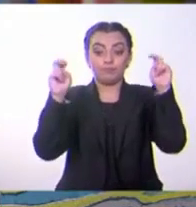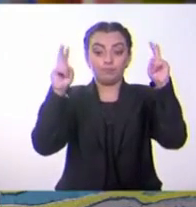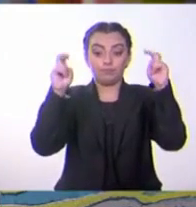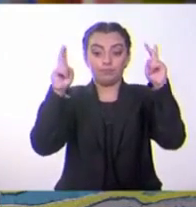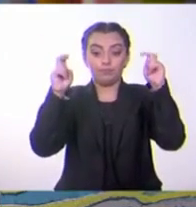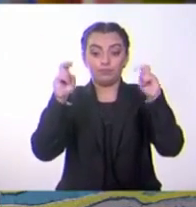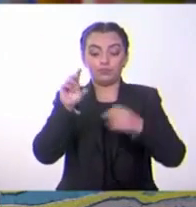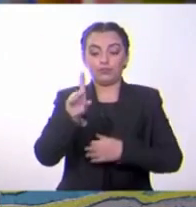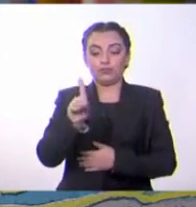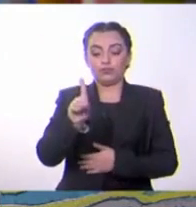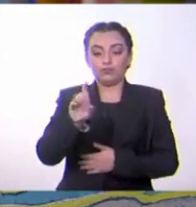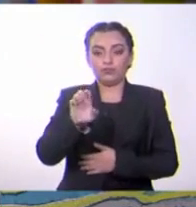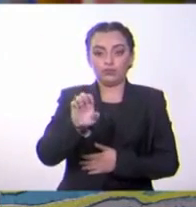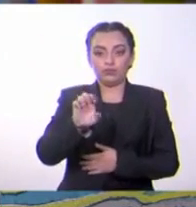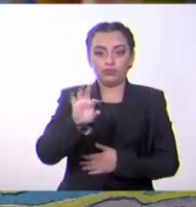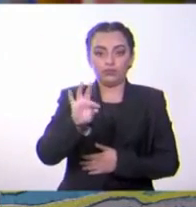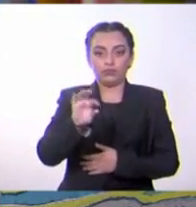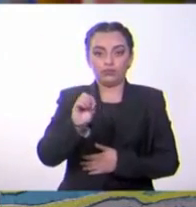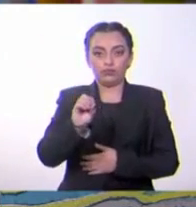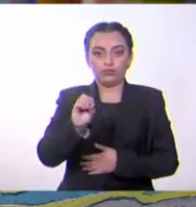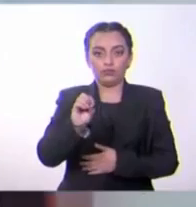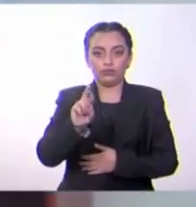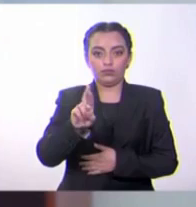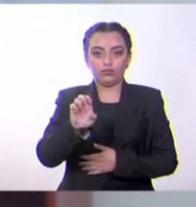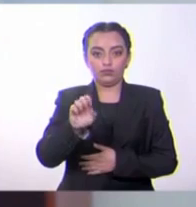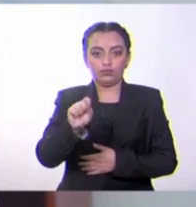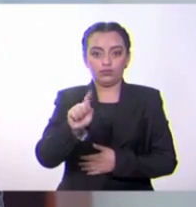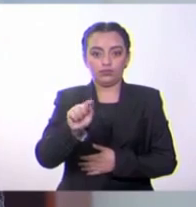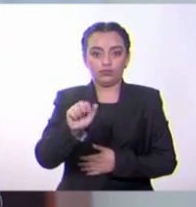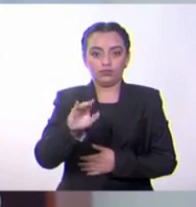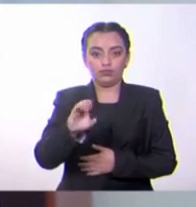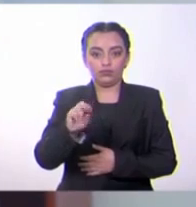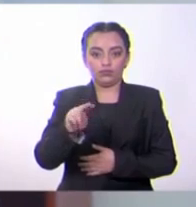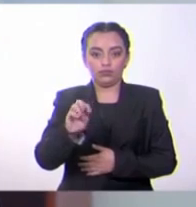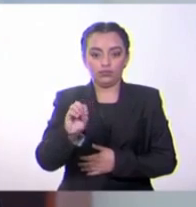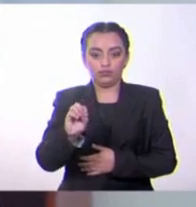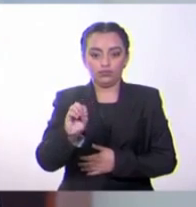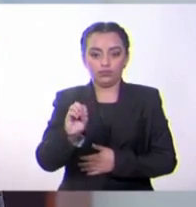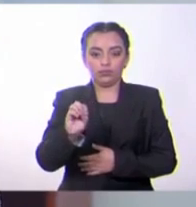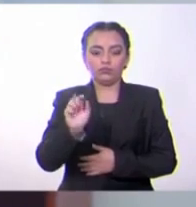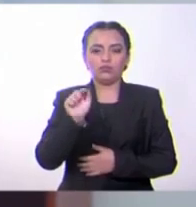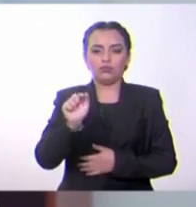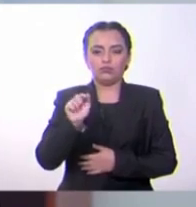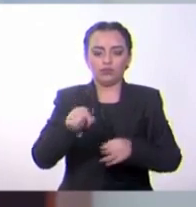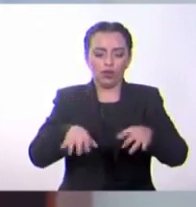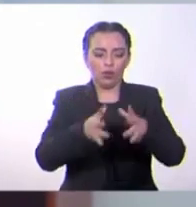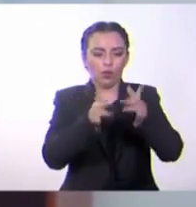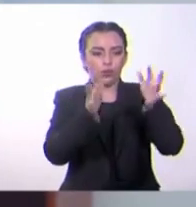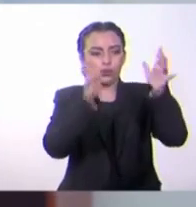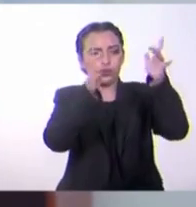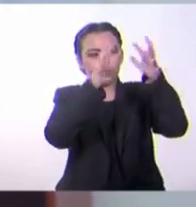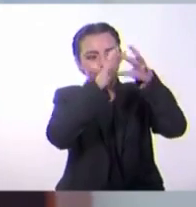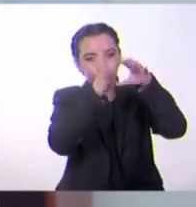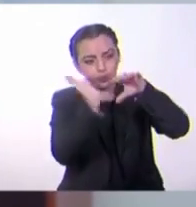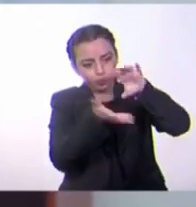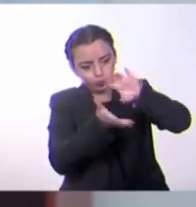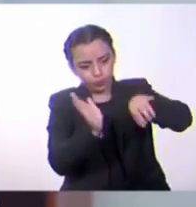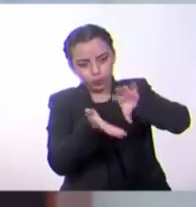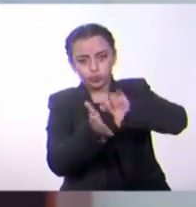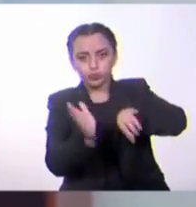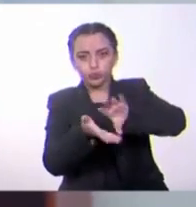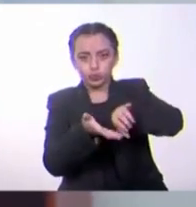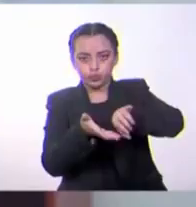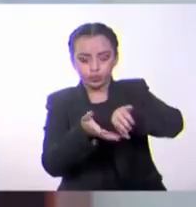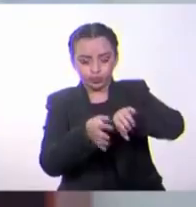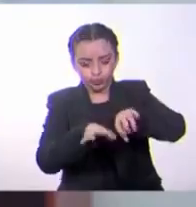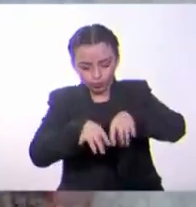deforestación causado por erosión. También hablaremos sobre características muy interesantes sobre la